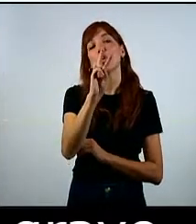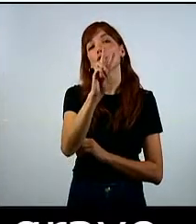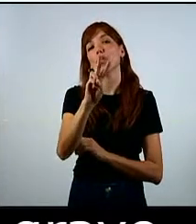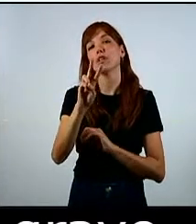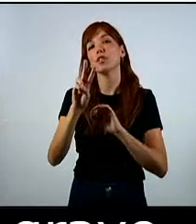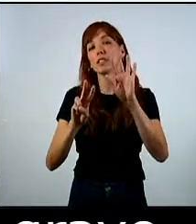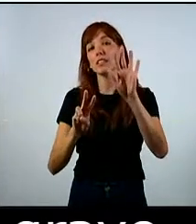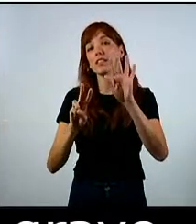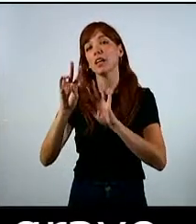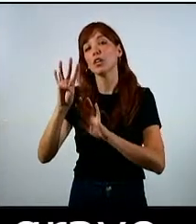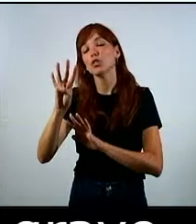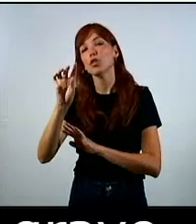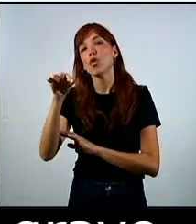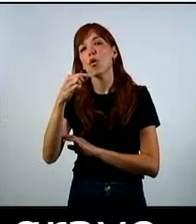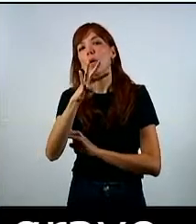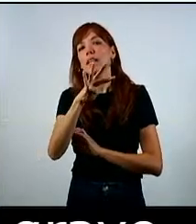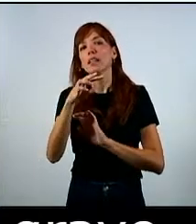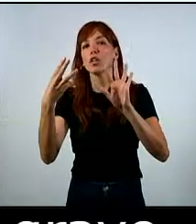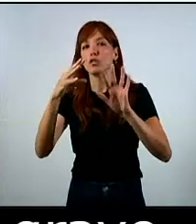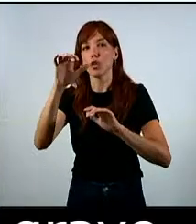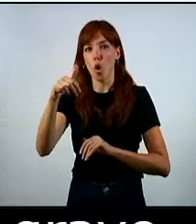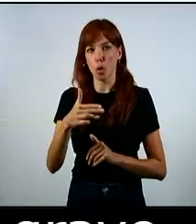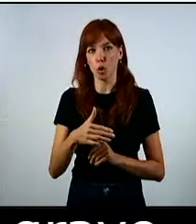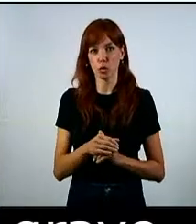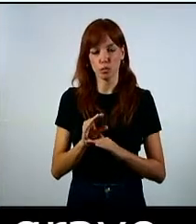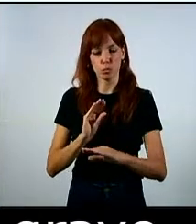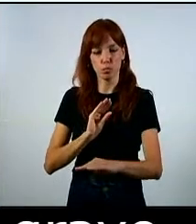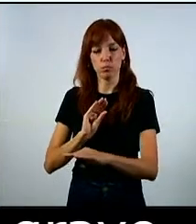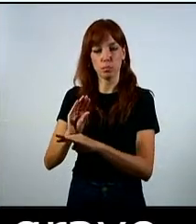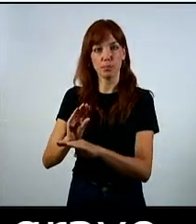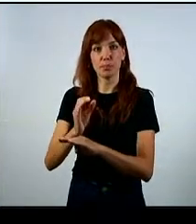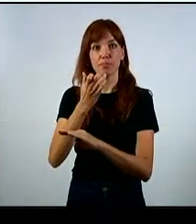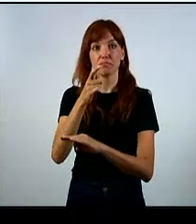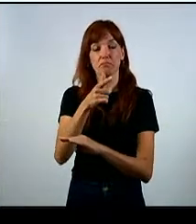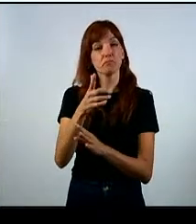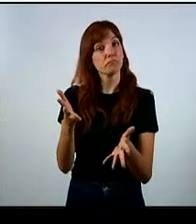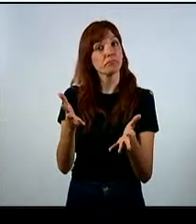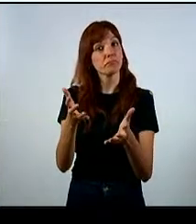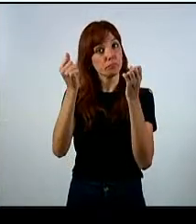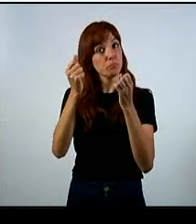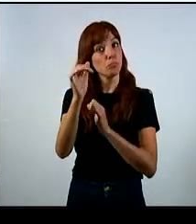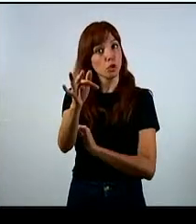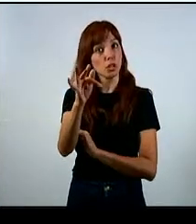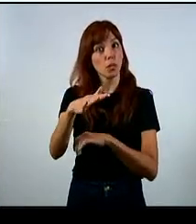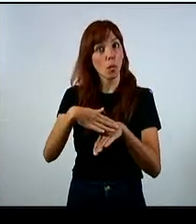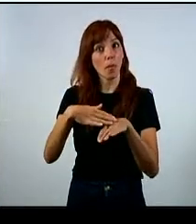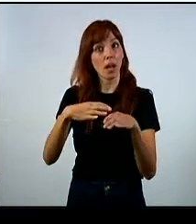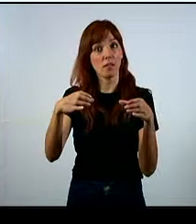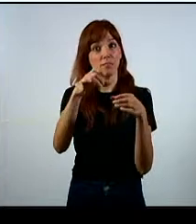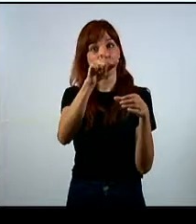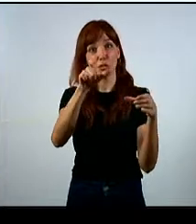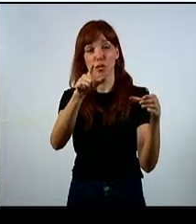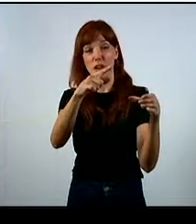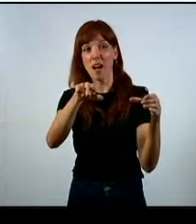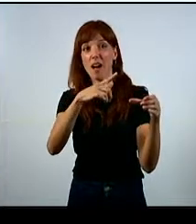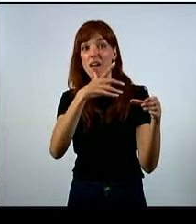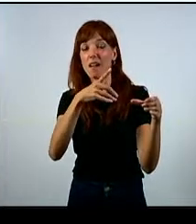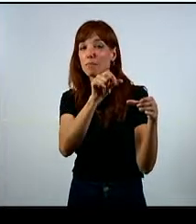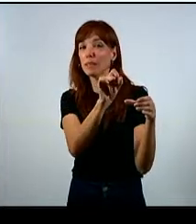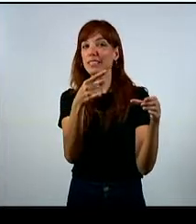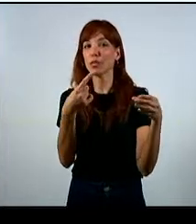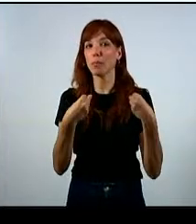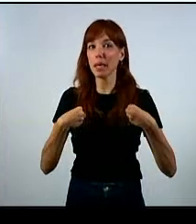2.362.248 euros. Estos beneficios que suponen para estas personas el que están en esos pisos que